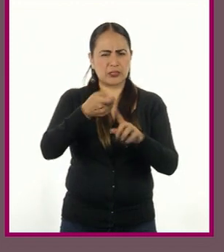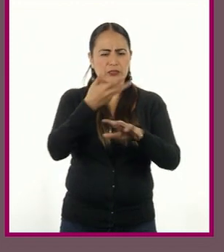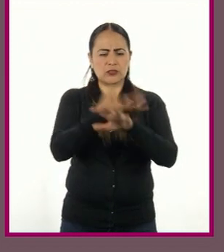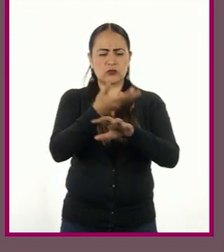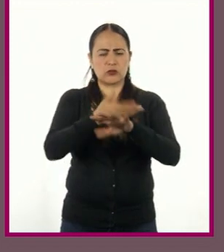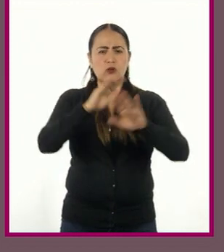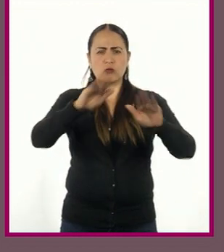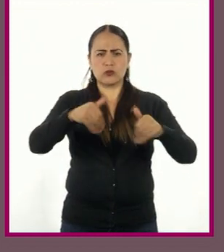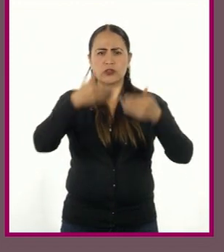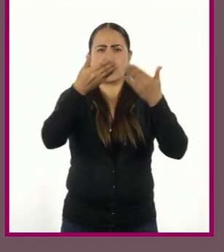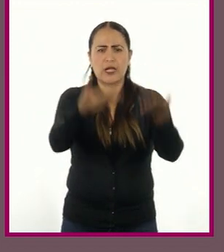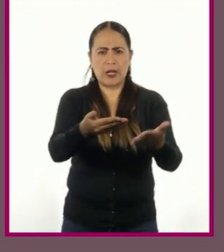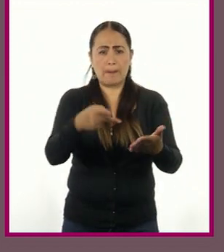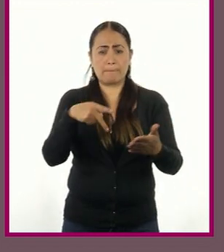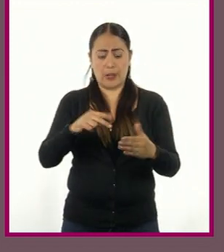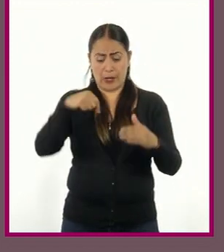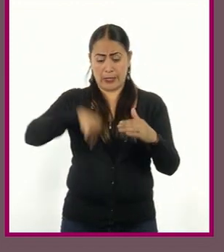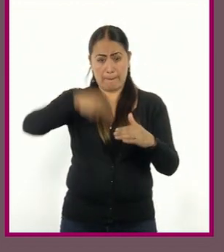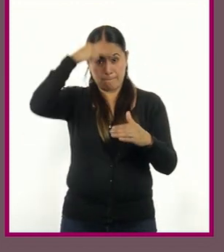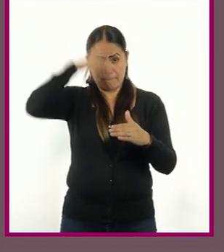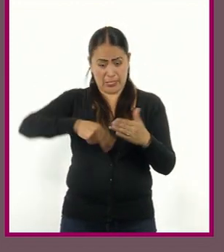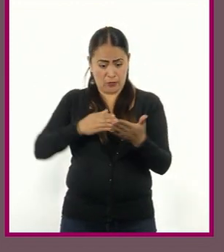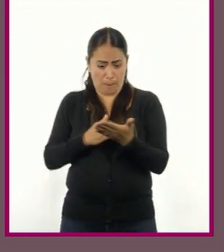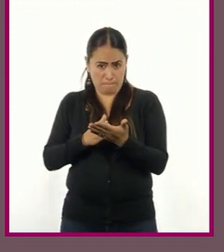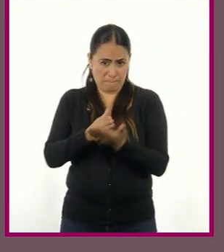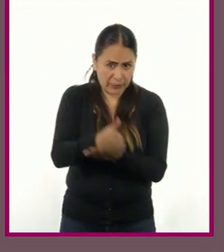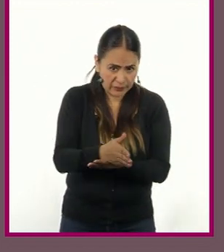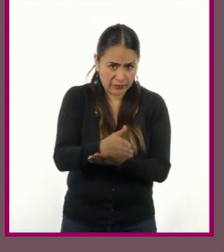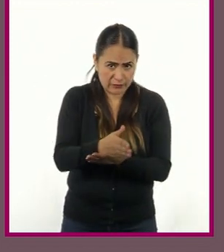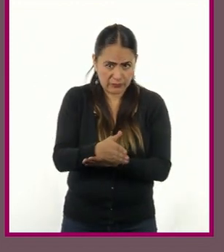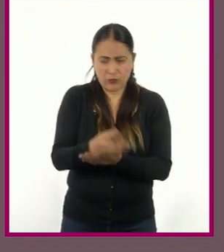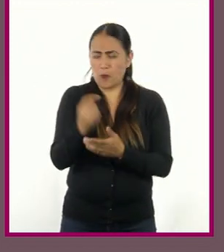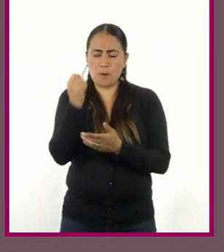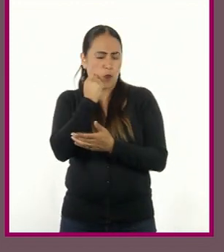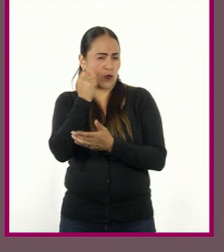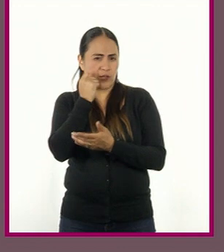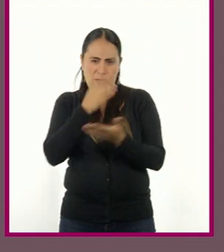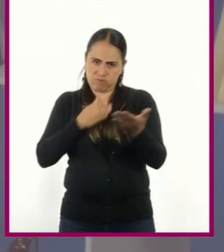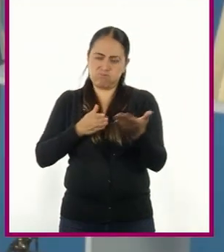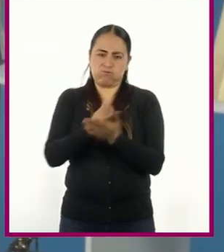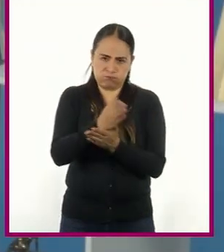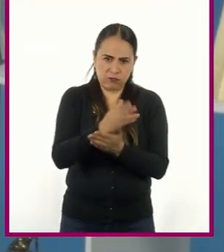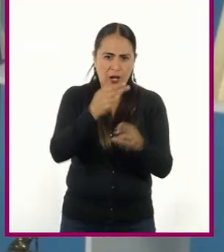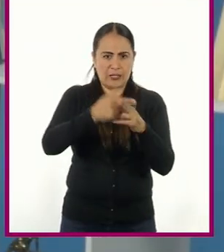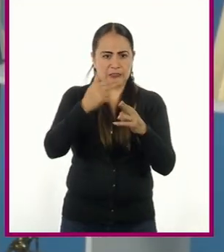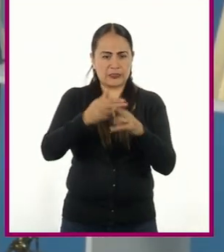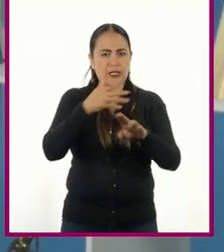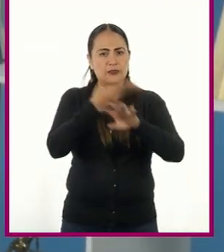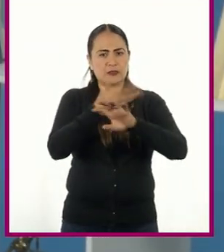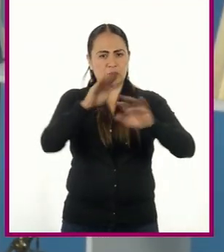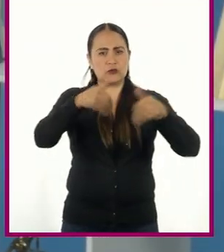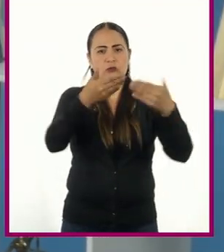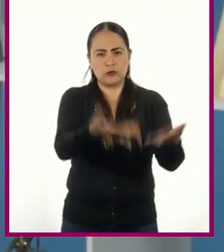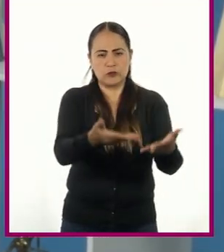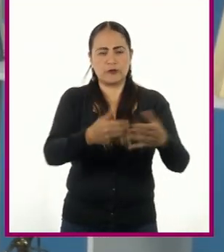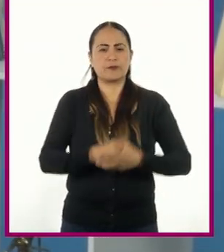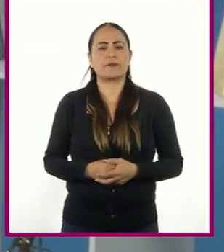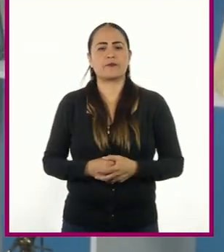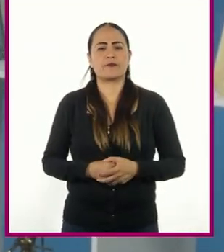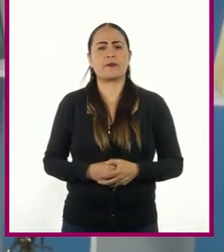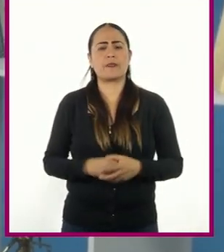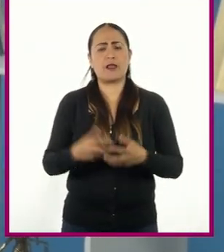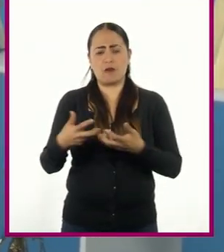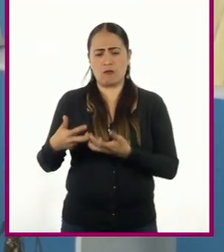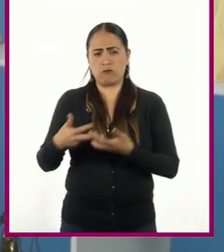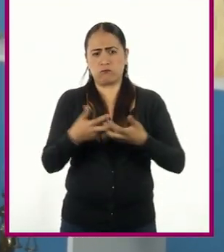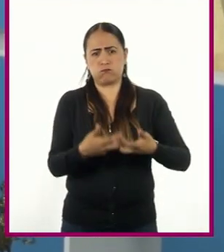tendrían que atravesar México a como diera lugar y por los pocos medios que disponían. Pese a que las principales razones de esta